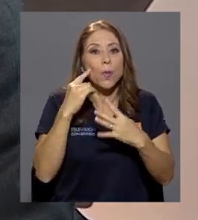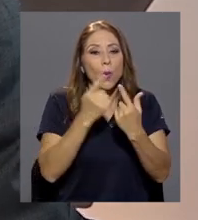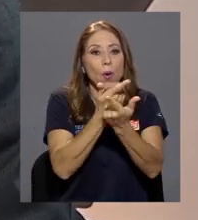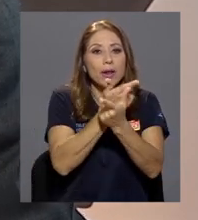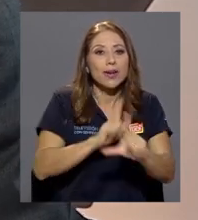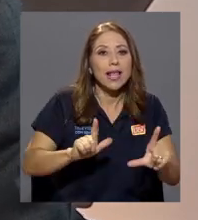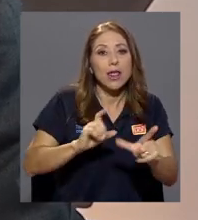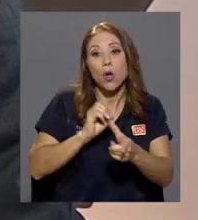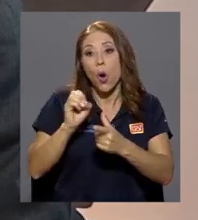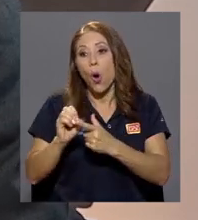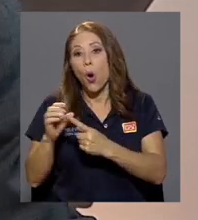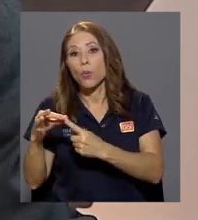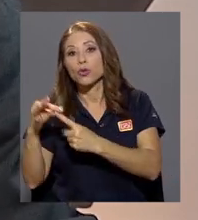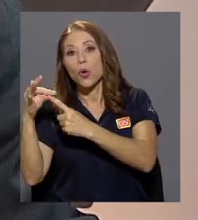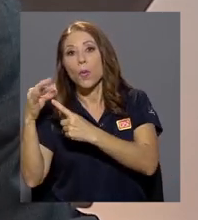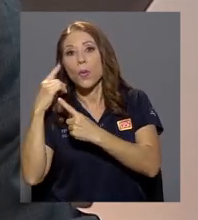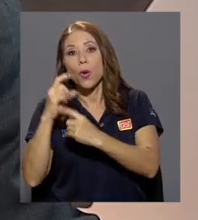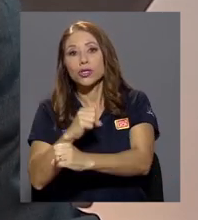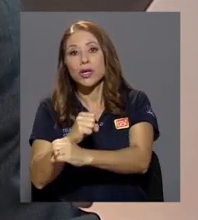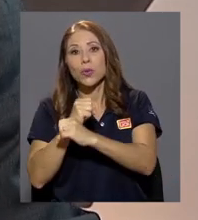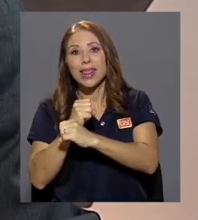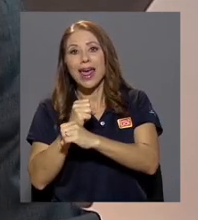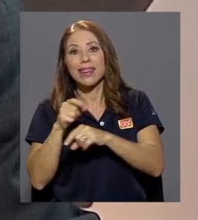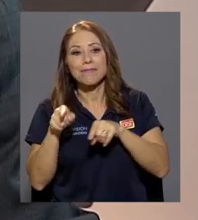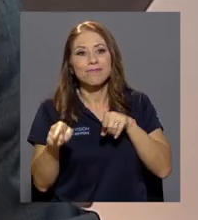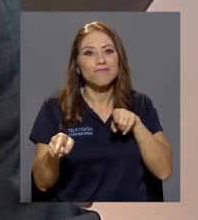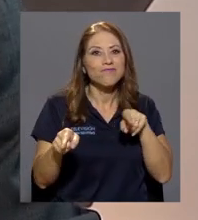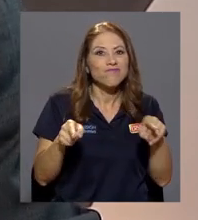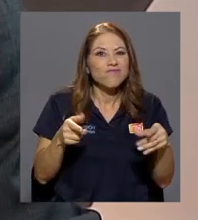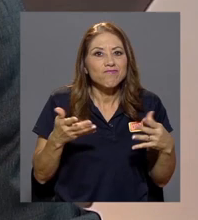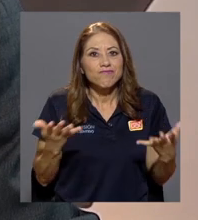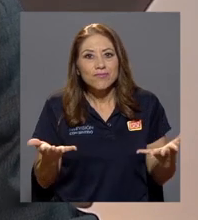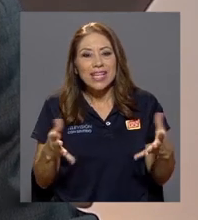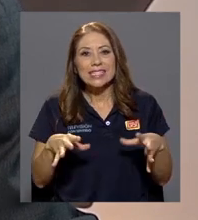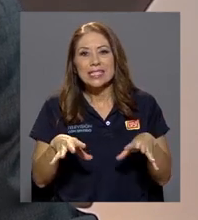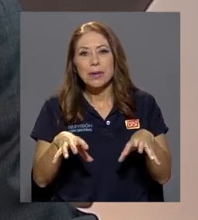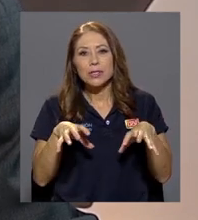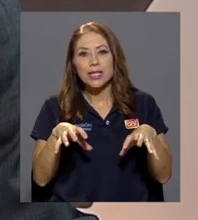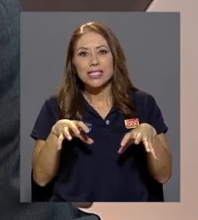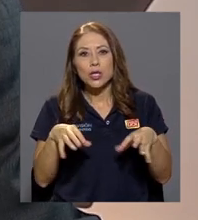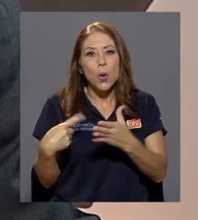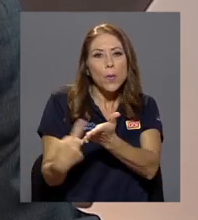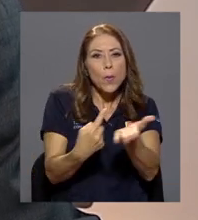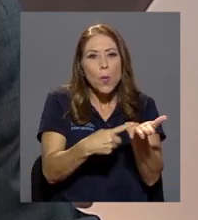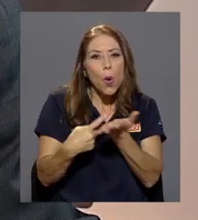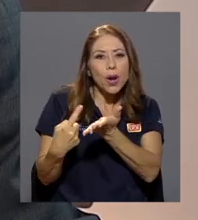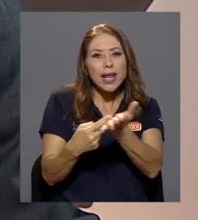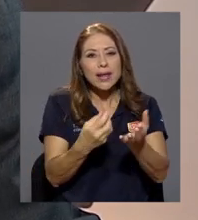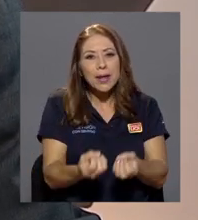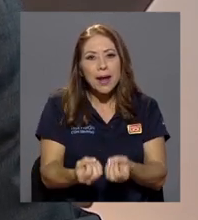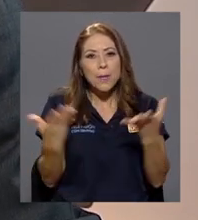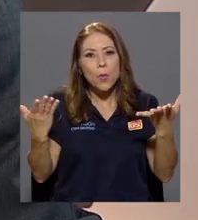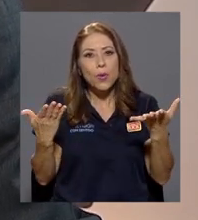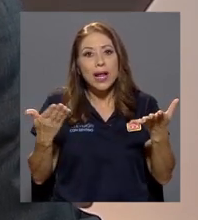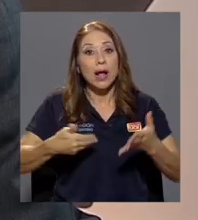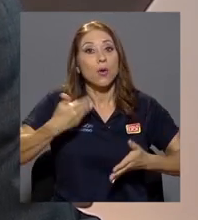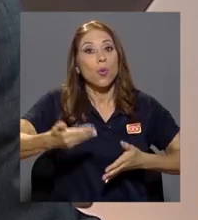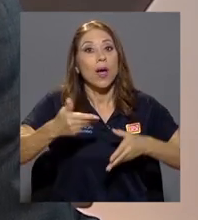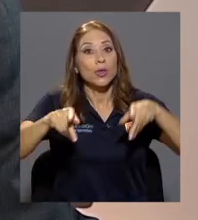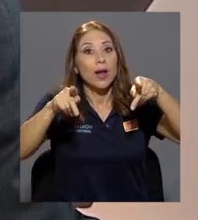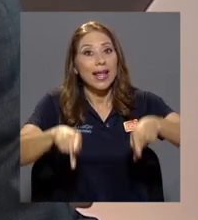decir ese espacio de tensión que genera tanta polémica pública cuando la gente supuestamente